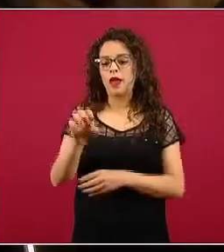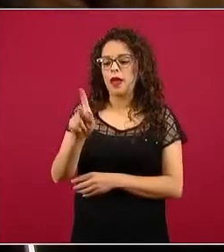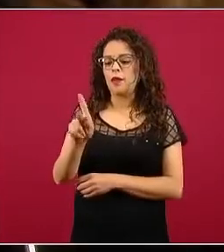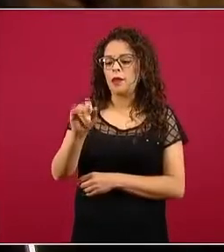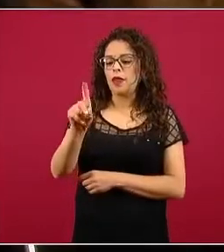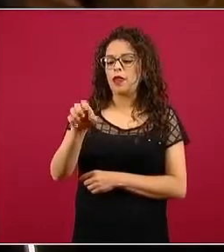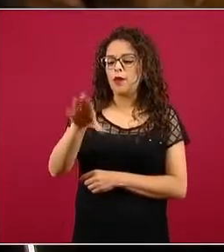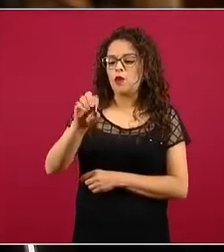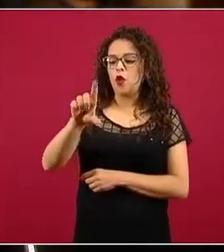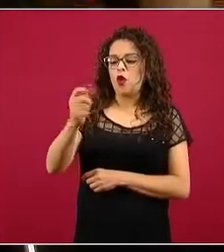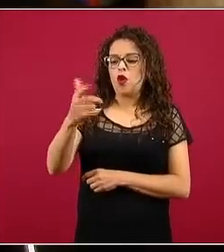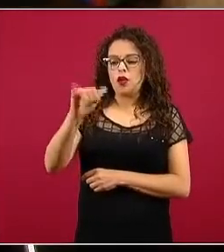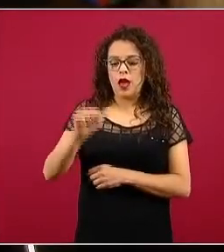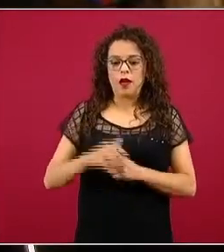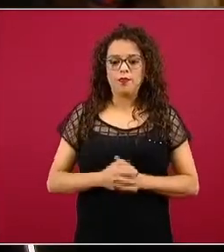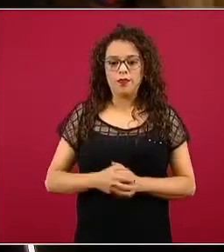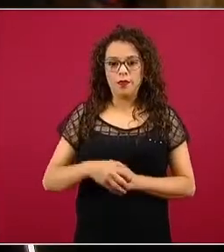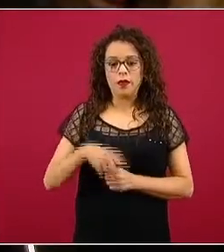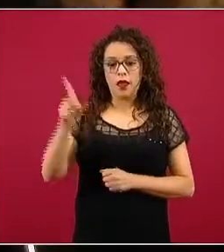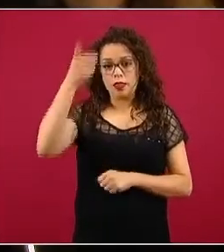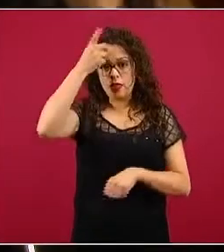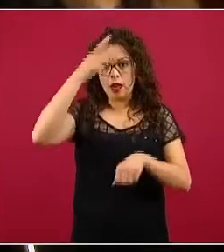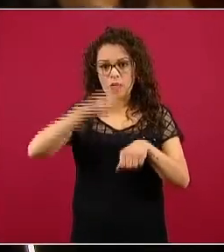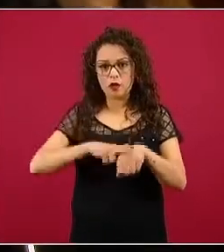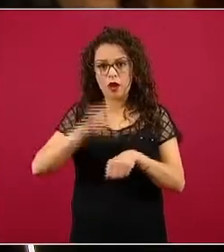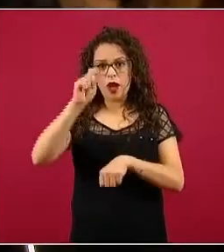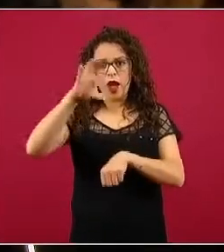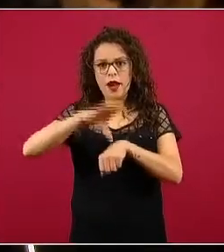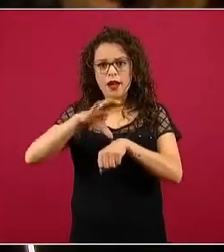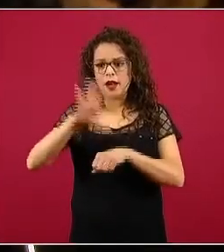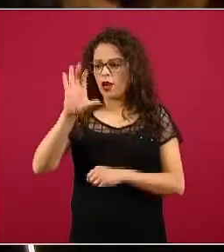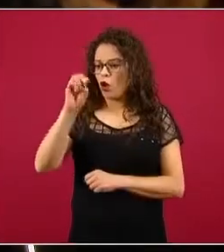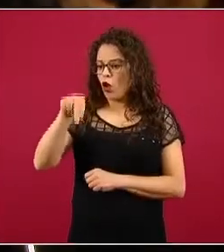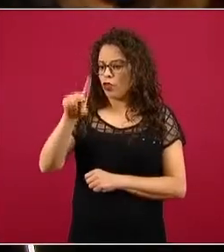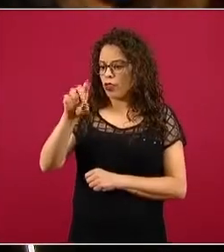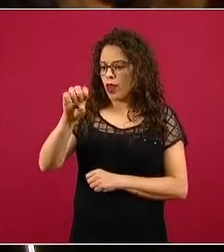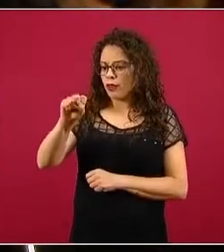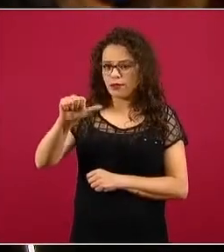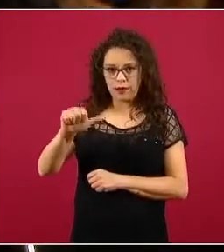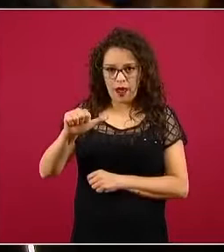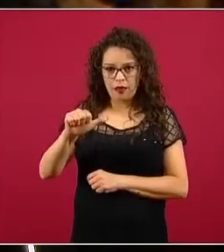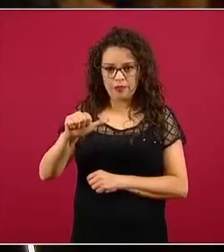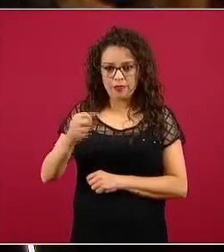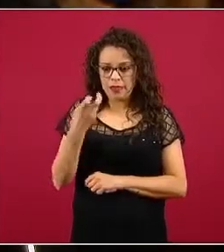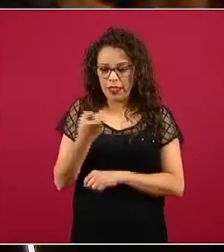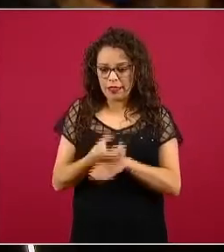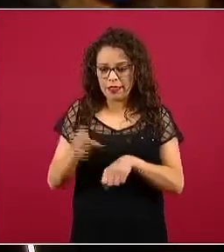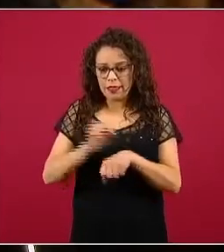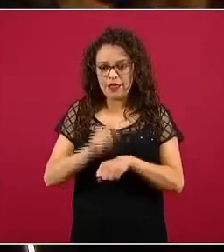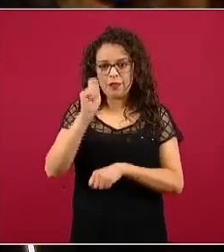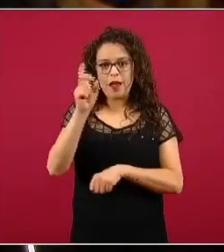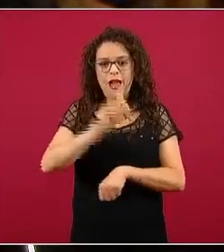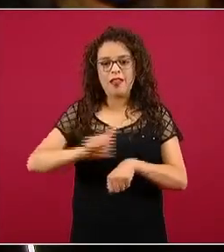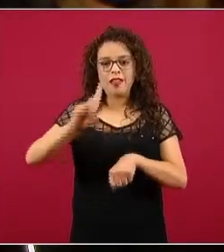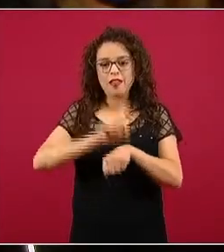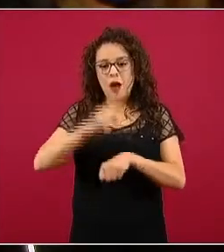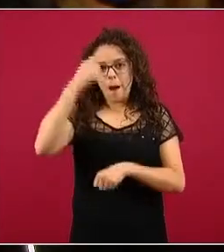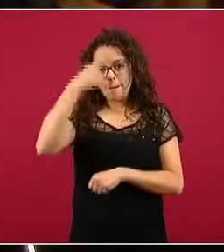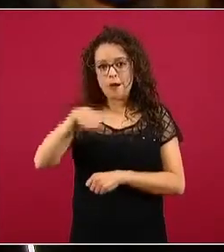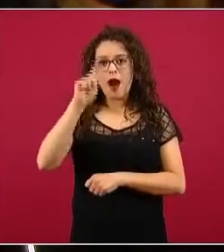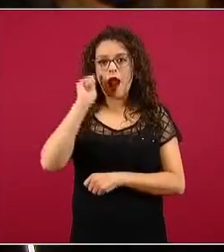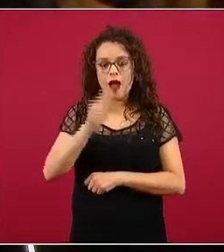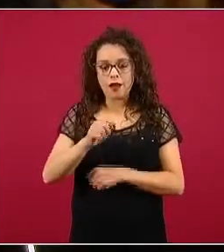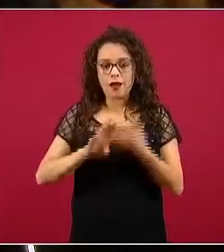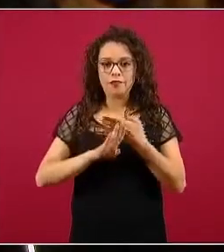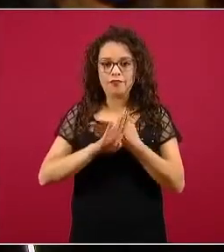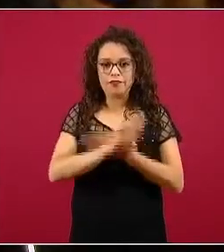La directora de la clínica Condesa, pudimos platicar con ella esta semana en el marco del Día de la Lucha contra el SIDA, y nos